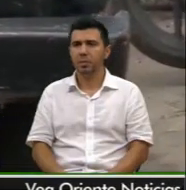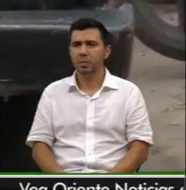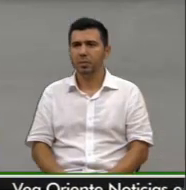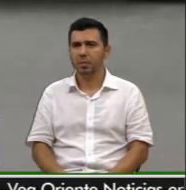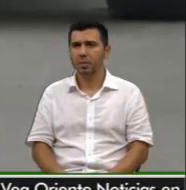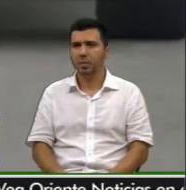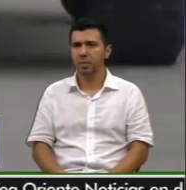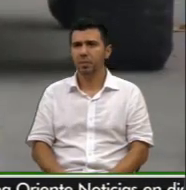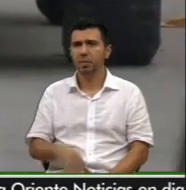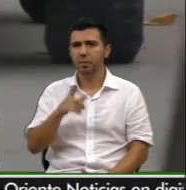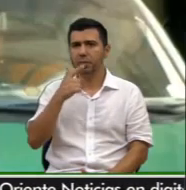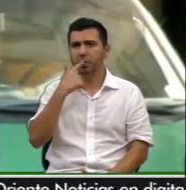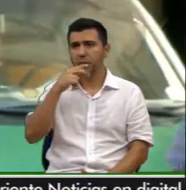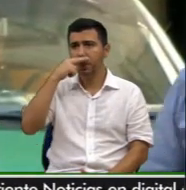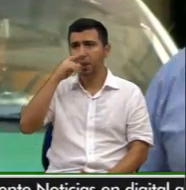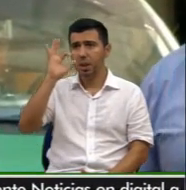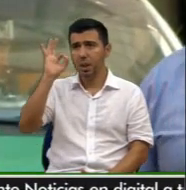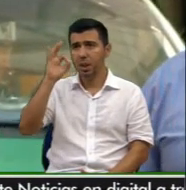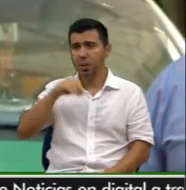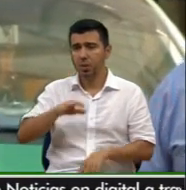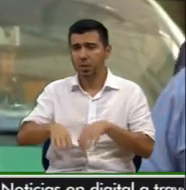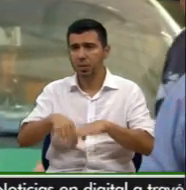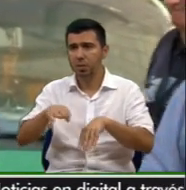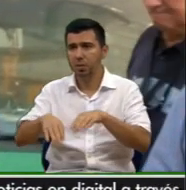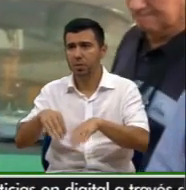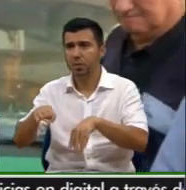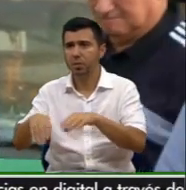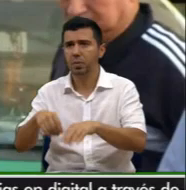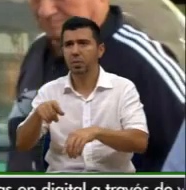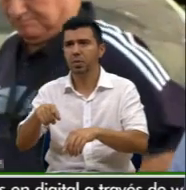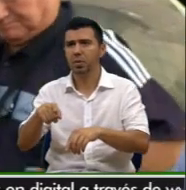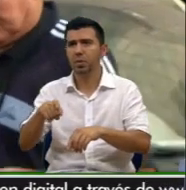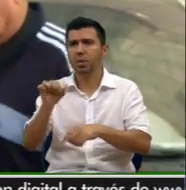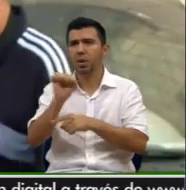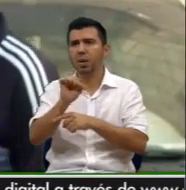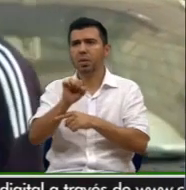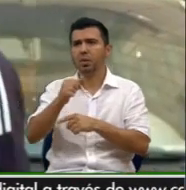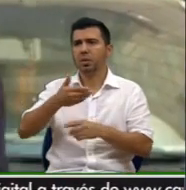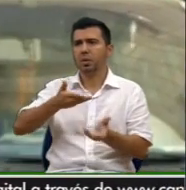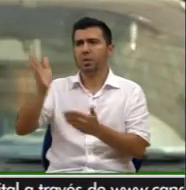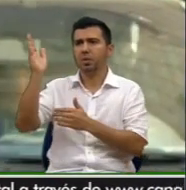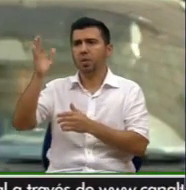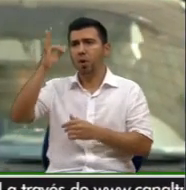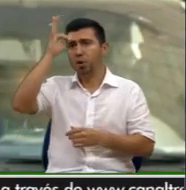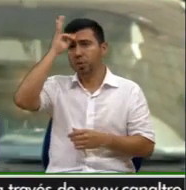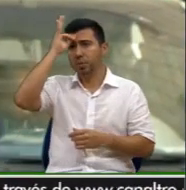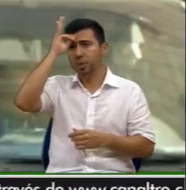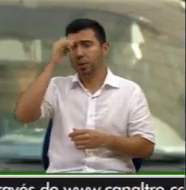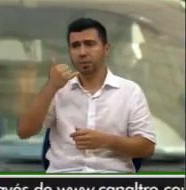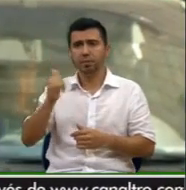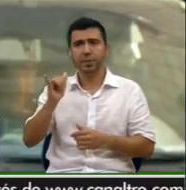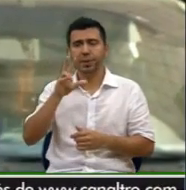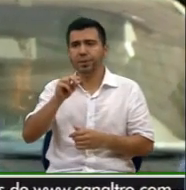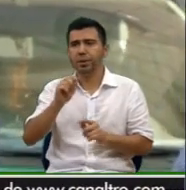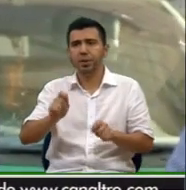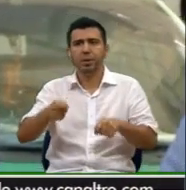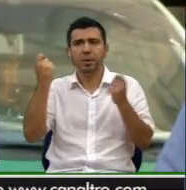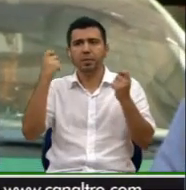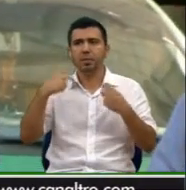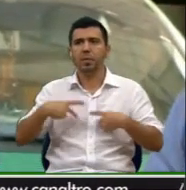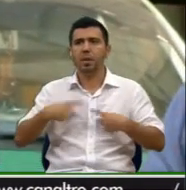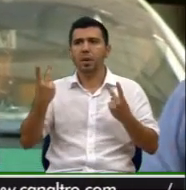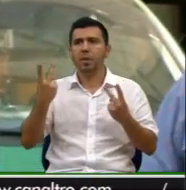él salió gateando debajo del carrito y se lo llevaron de urgencias para el hospital allí ya no pudieron salvarle la vida